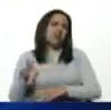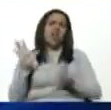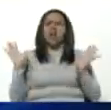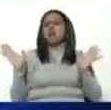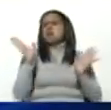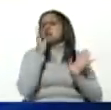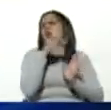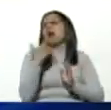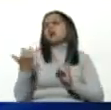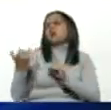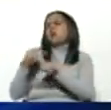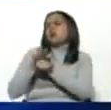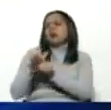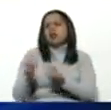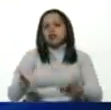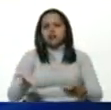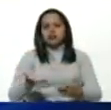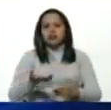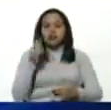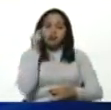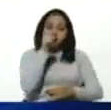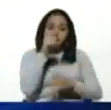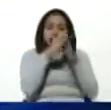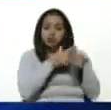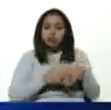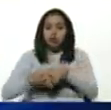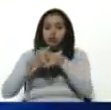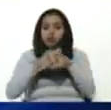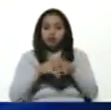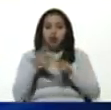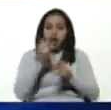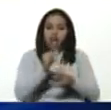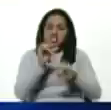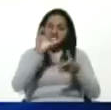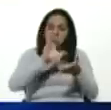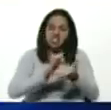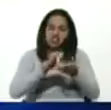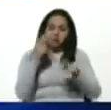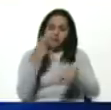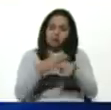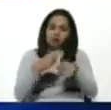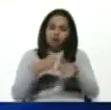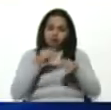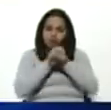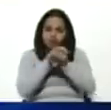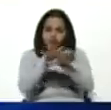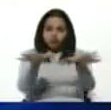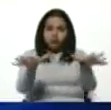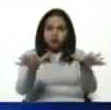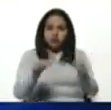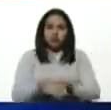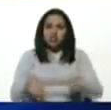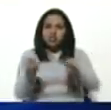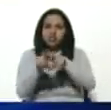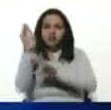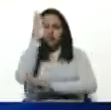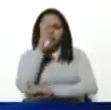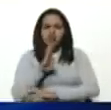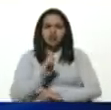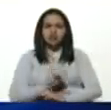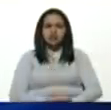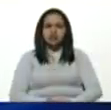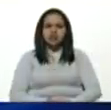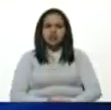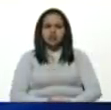COVID, siguen siendo epicentro de la pandemia en el mundo, al igual que Brasil,